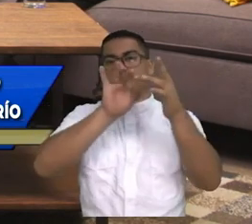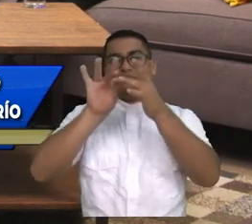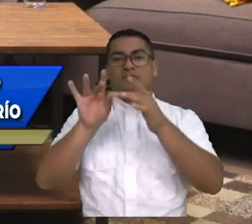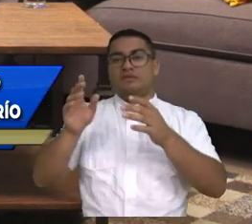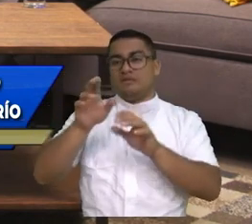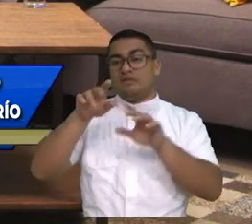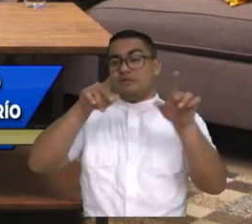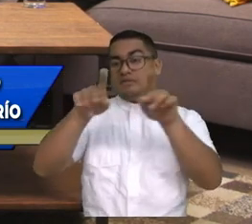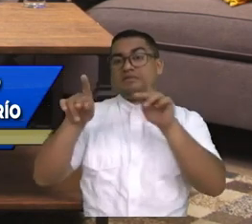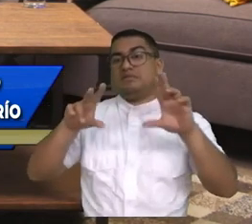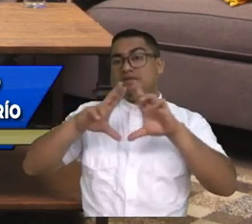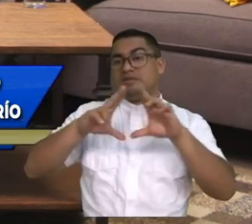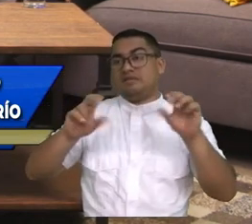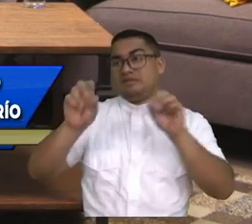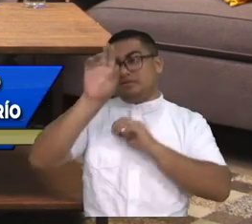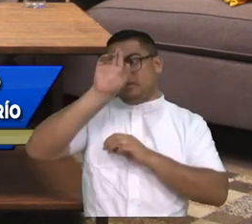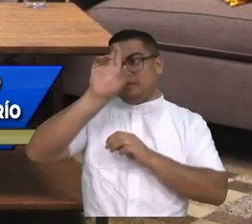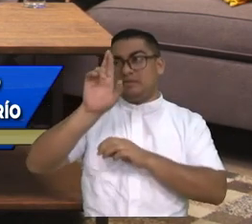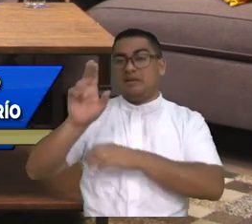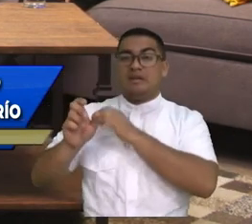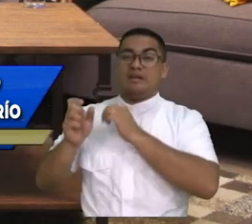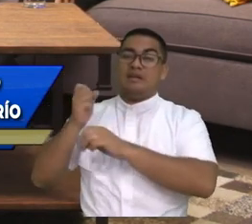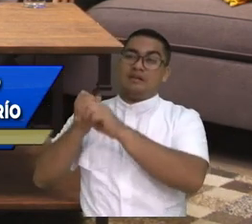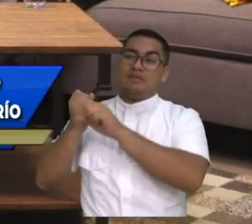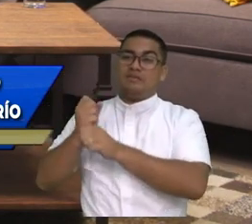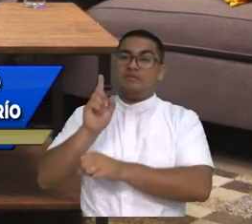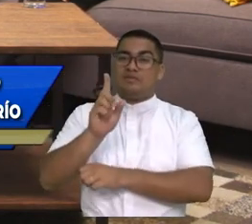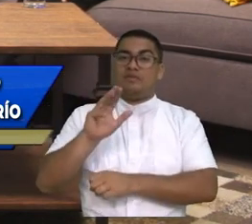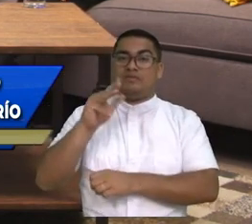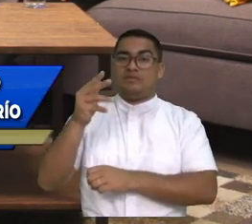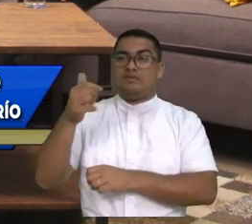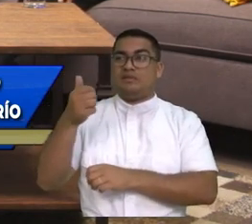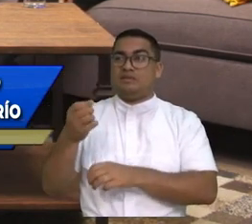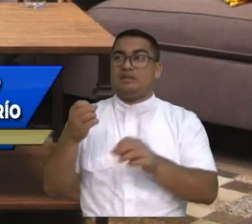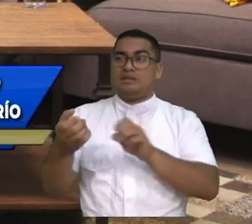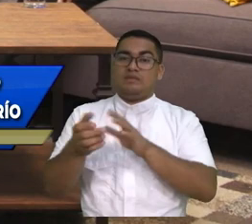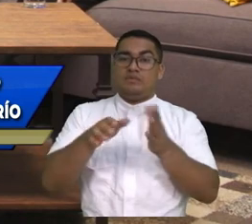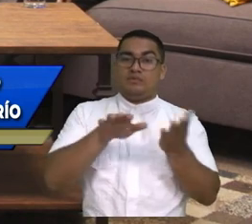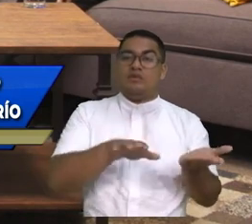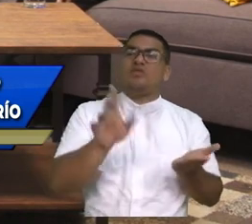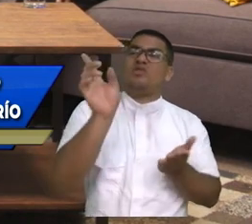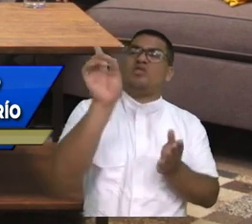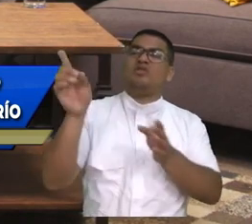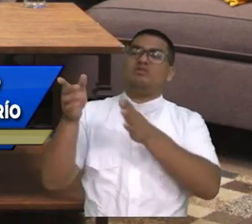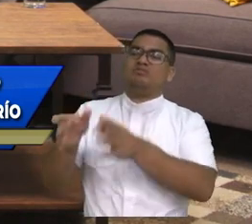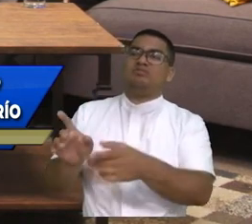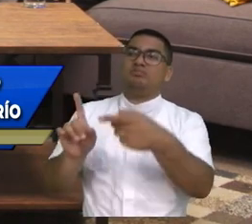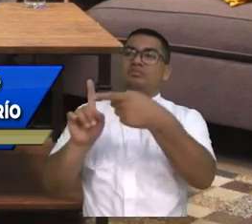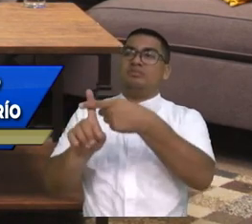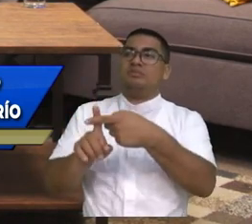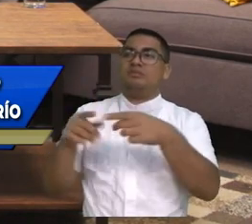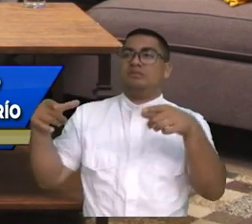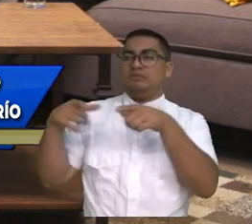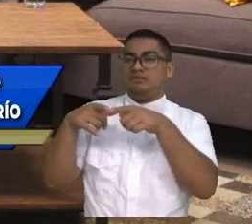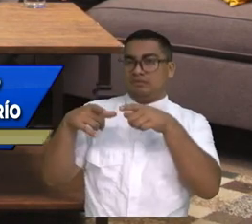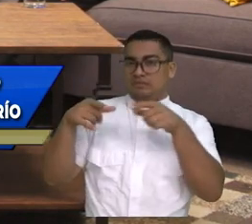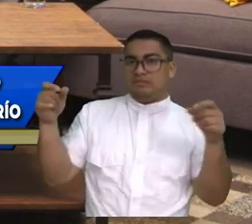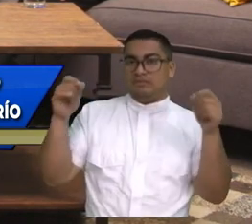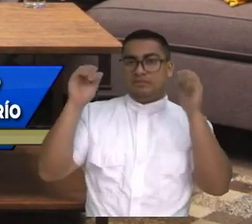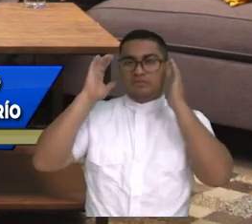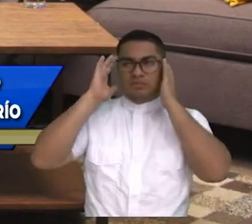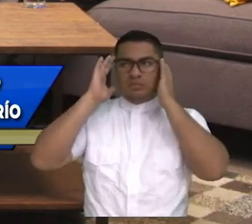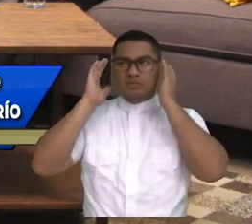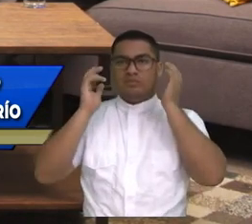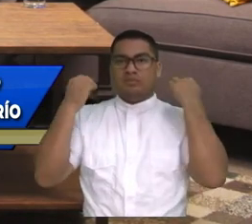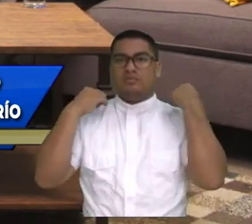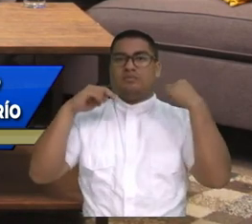la sociedad nicaragüense, que murió en los años 60. Y está enterrado en el Cementerio General de Managua, en la Rotonda. Ahí está enterrado el maestro Luis Arán